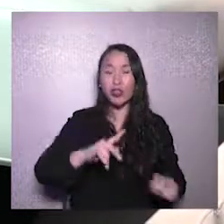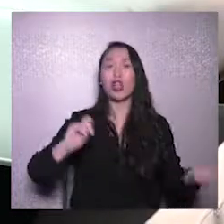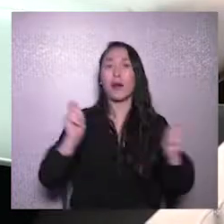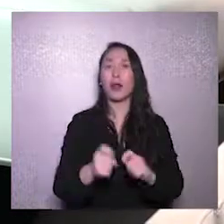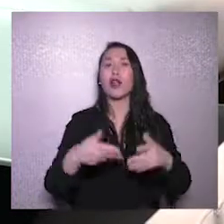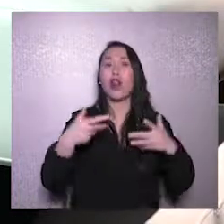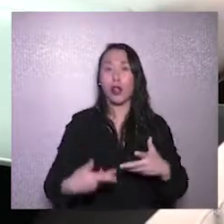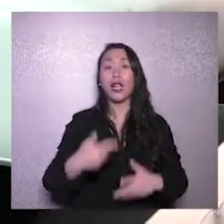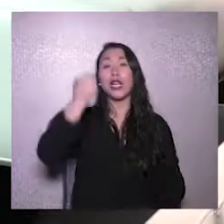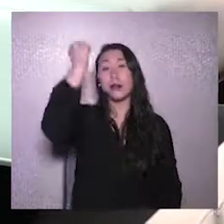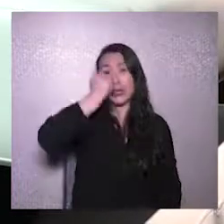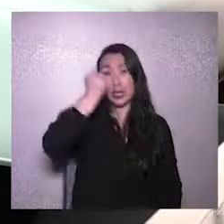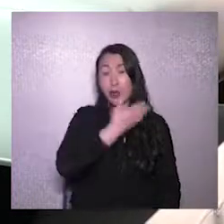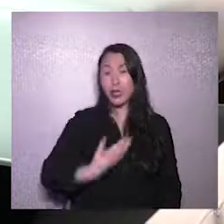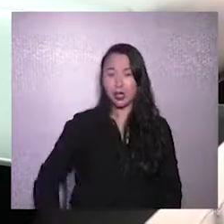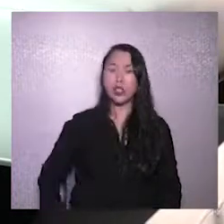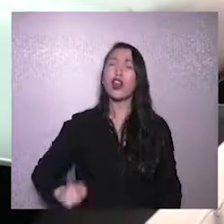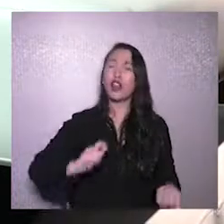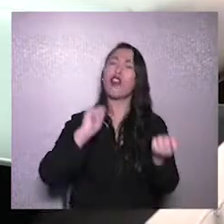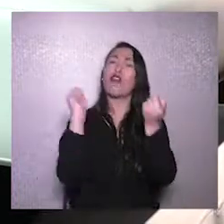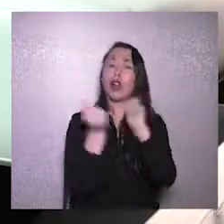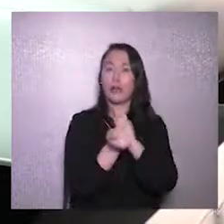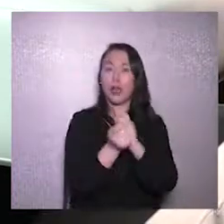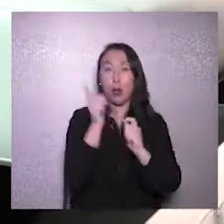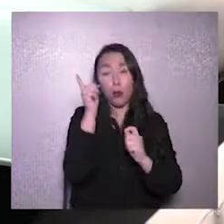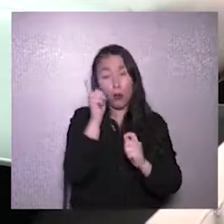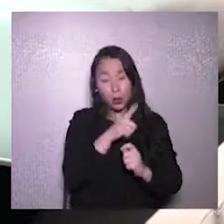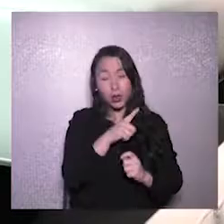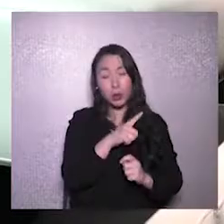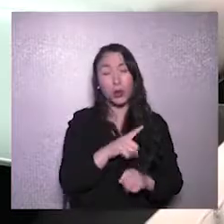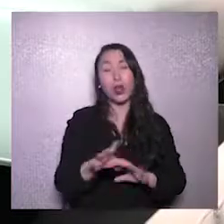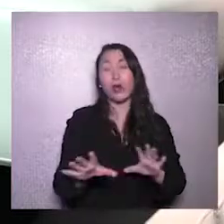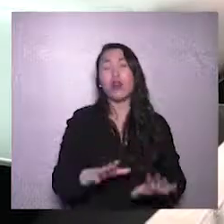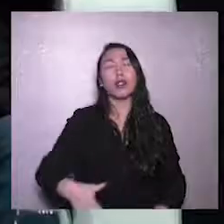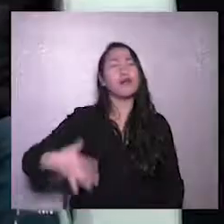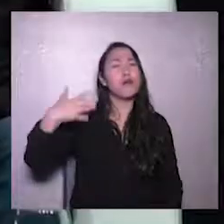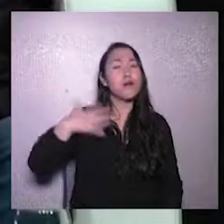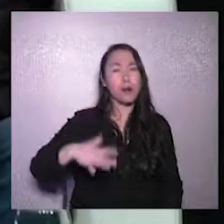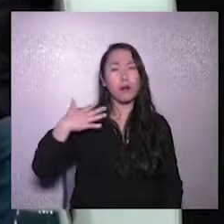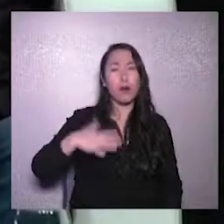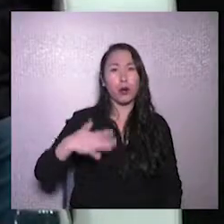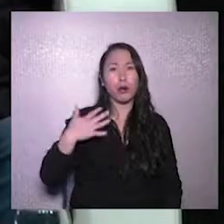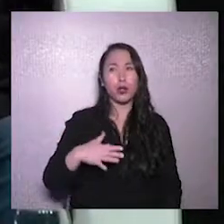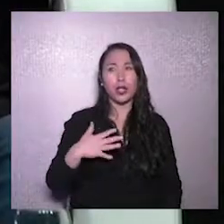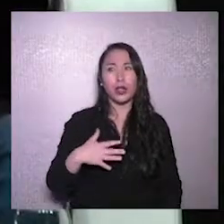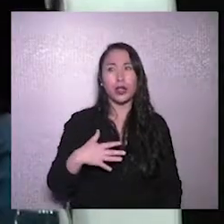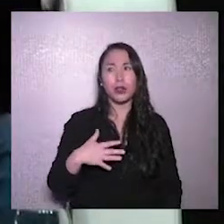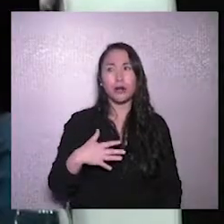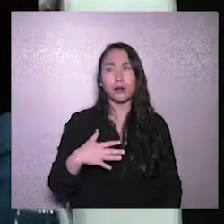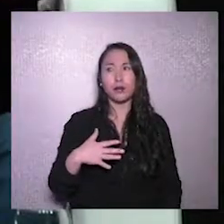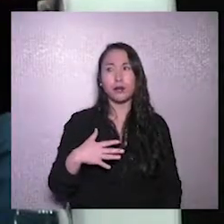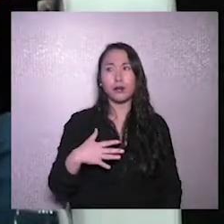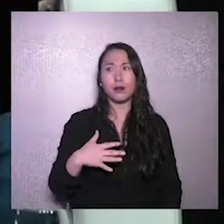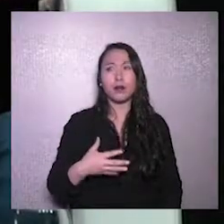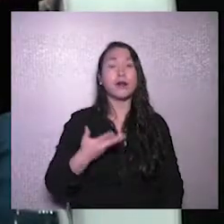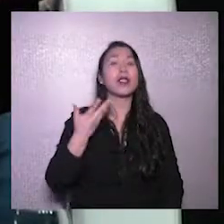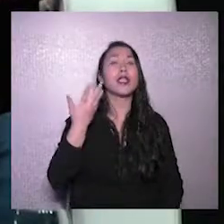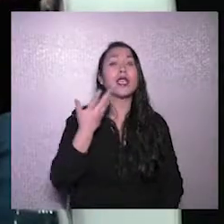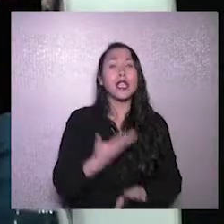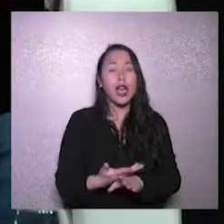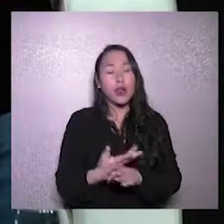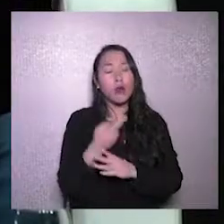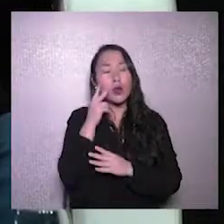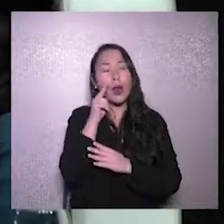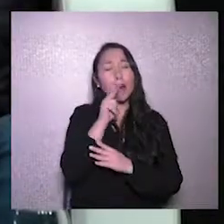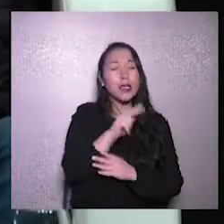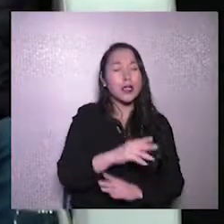presidente Piñera lo va a cambiar. Y por último, que es una cosa muy importante, que hay una